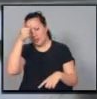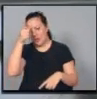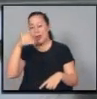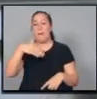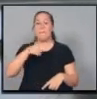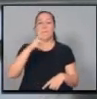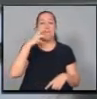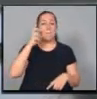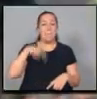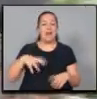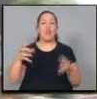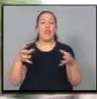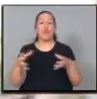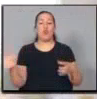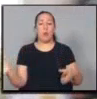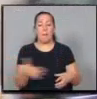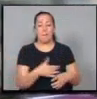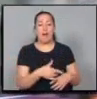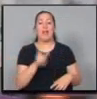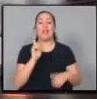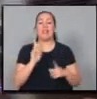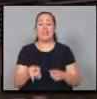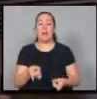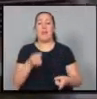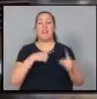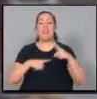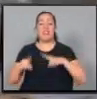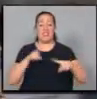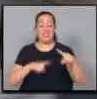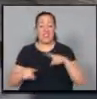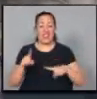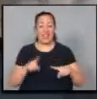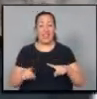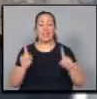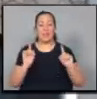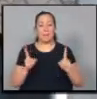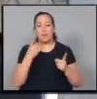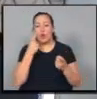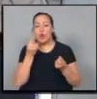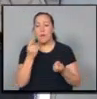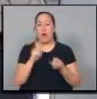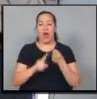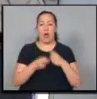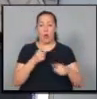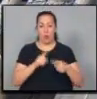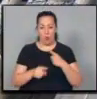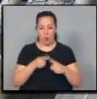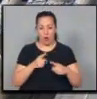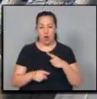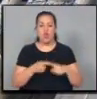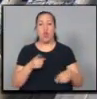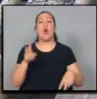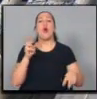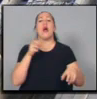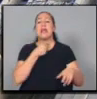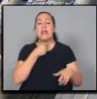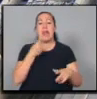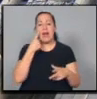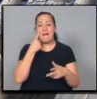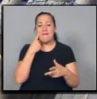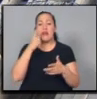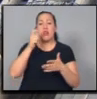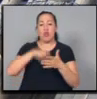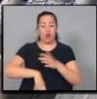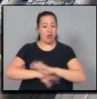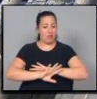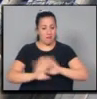de Fútbol para Todos, y dirigentes que están llevando a cabo la negociación. Se trata de rescindir el contrato, de